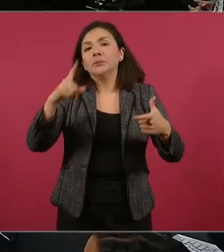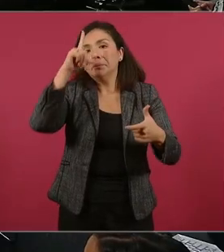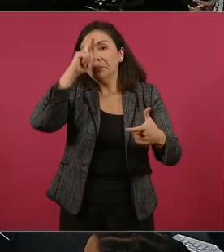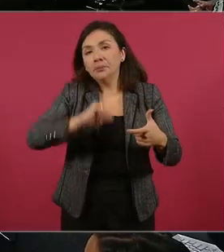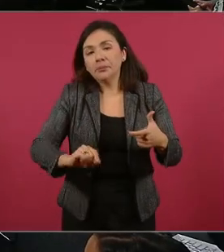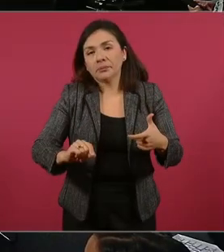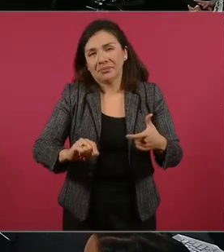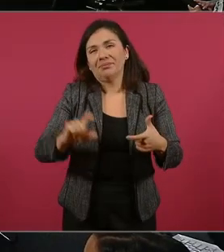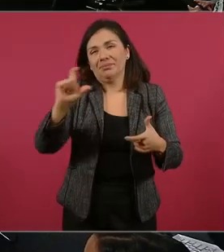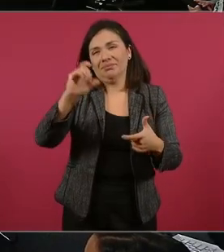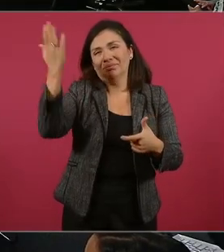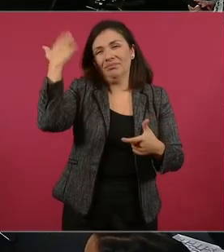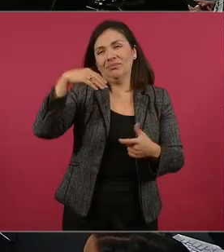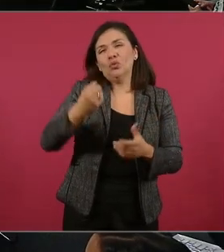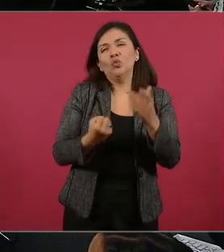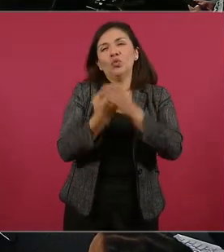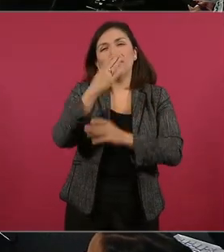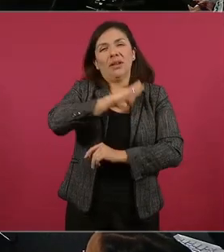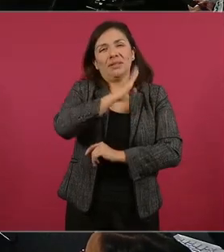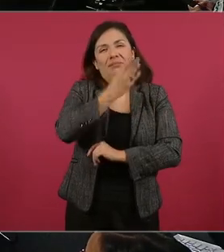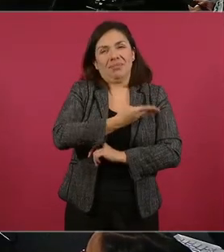en la llamada Nueva España,